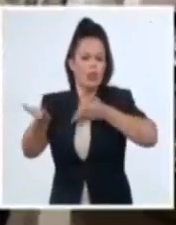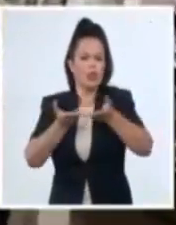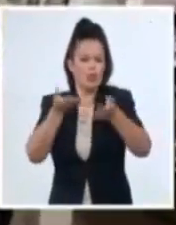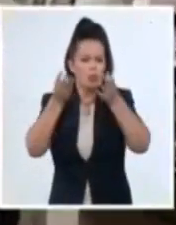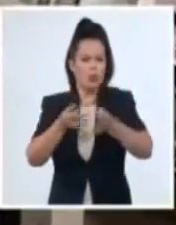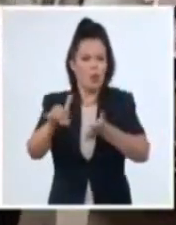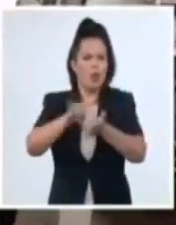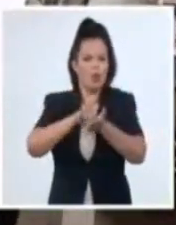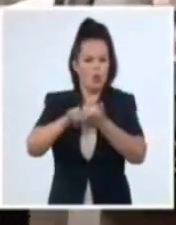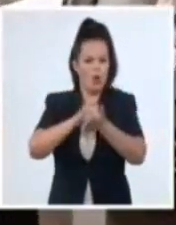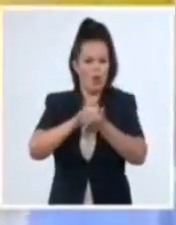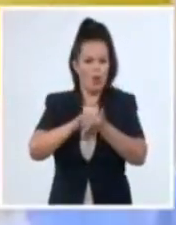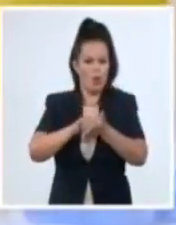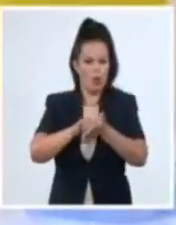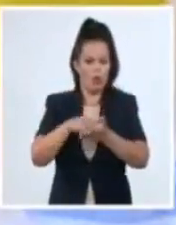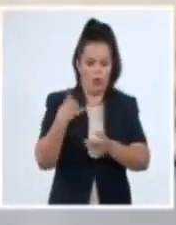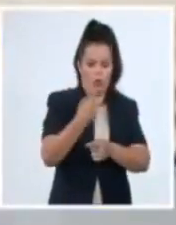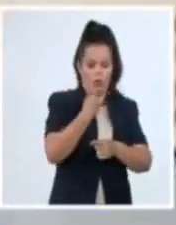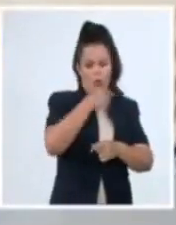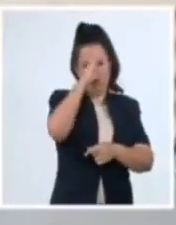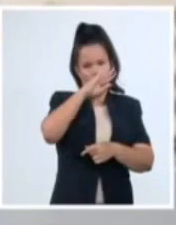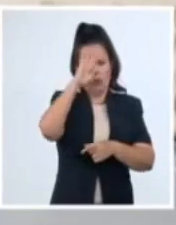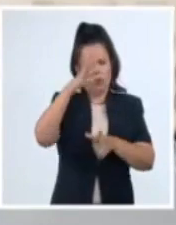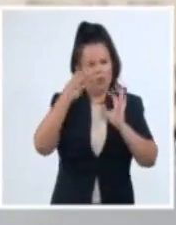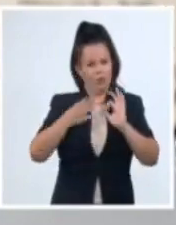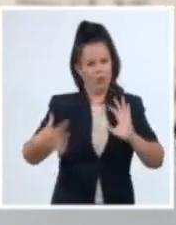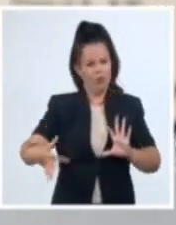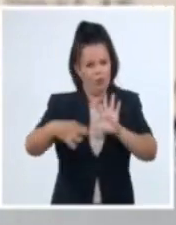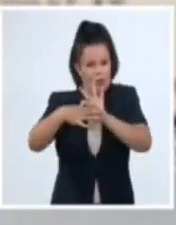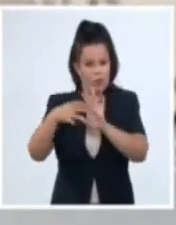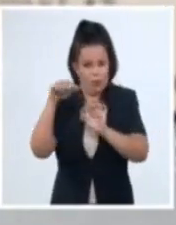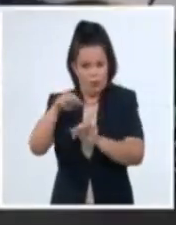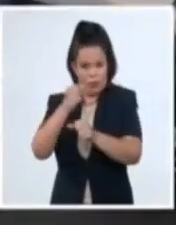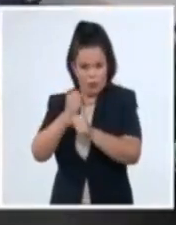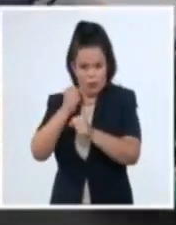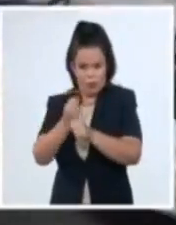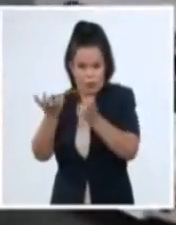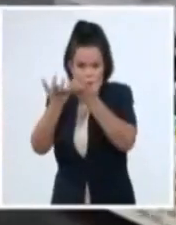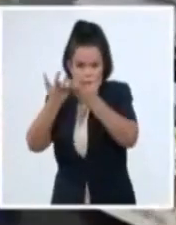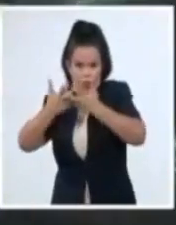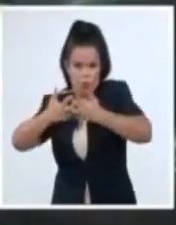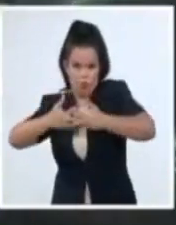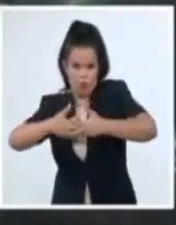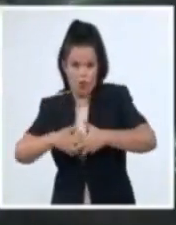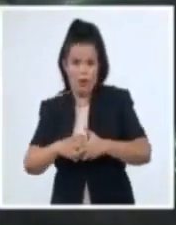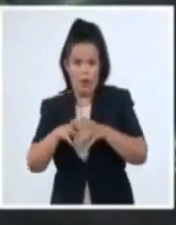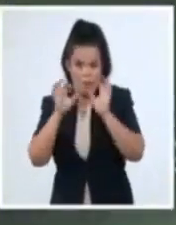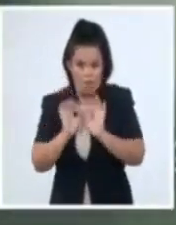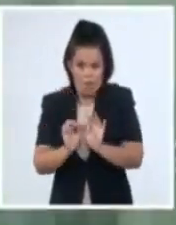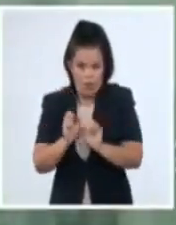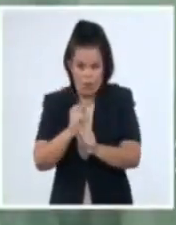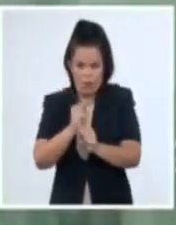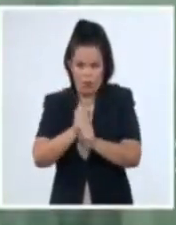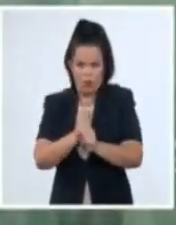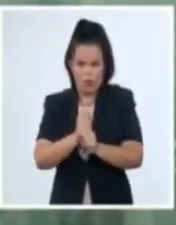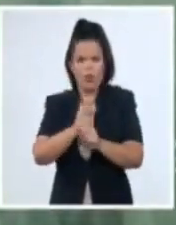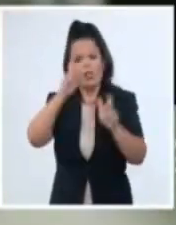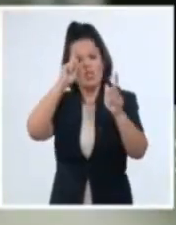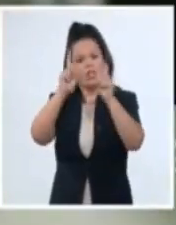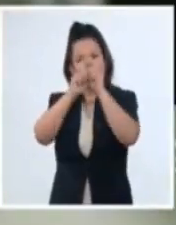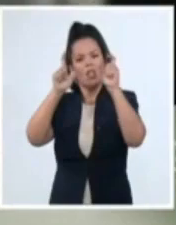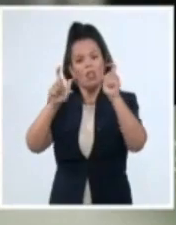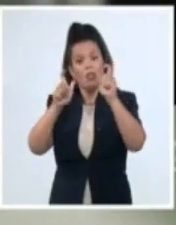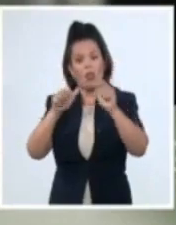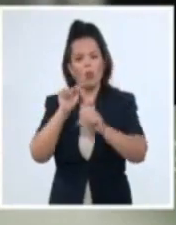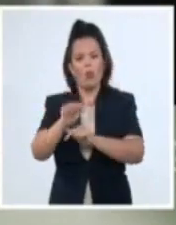Park de Estados Unidos y los investigadores del Centro de Inmunología Molecular ha abierto un nuevo camino a la colaboración científica para